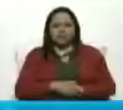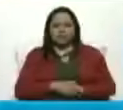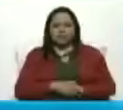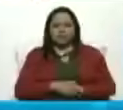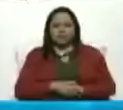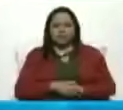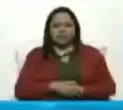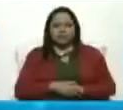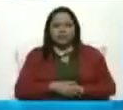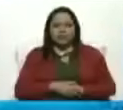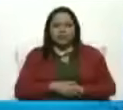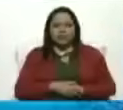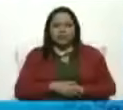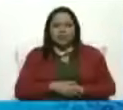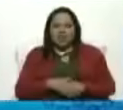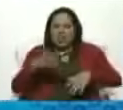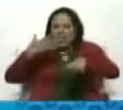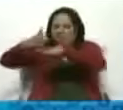¡Que se espanten los